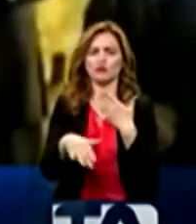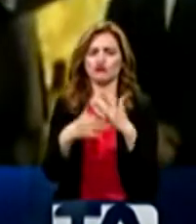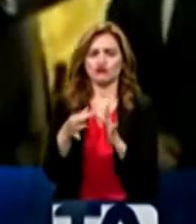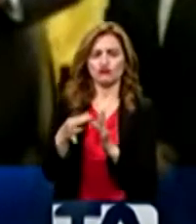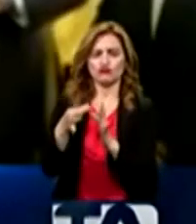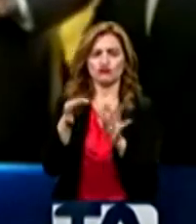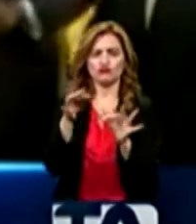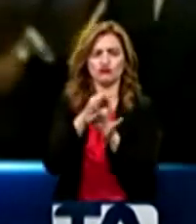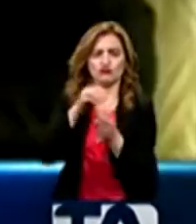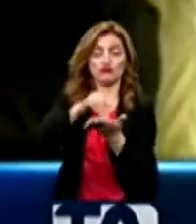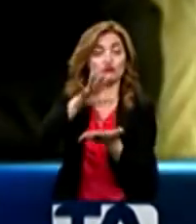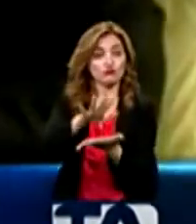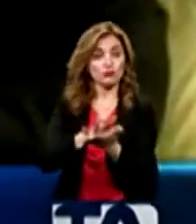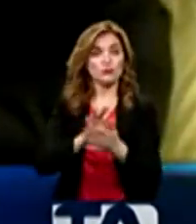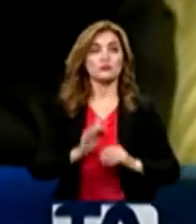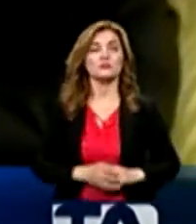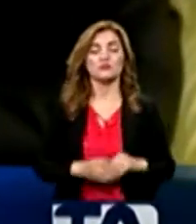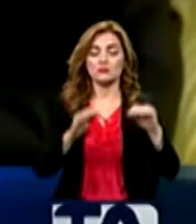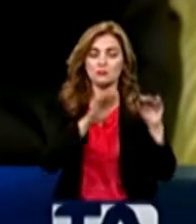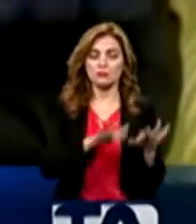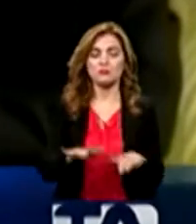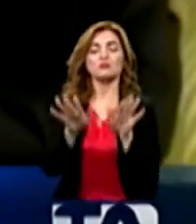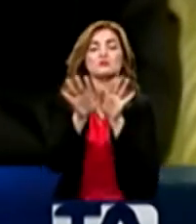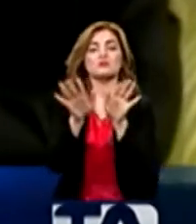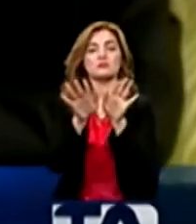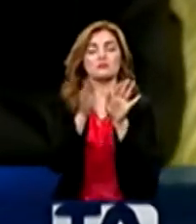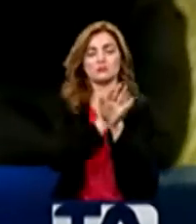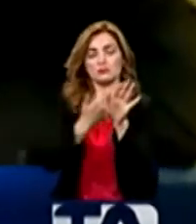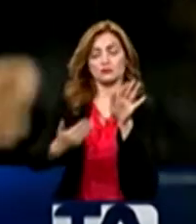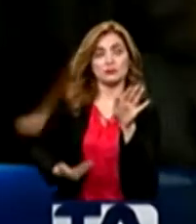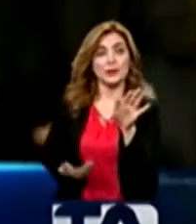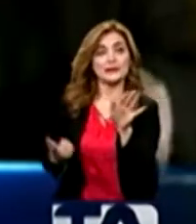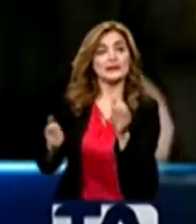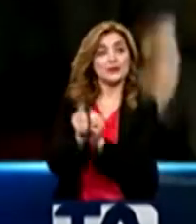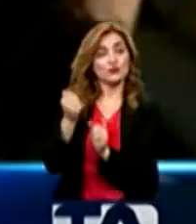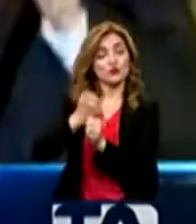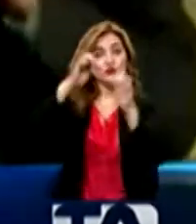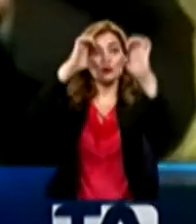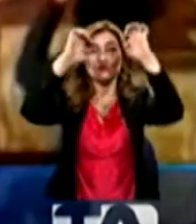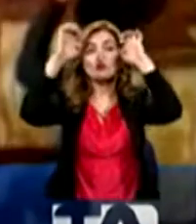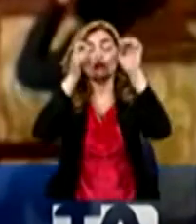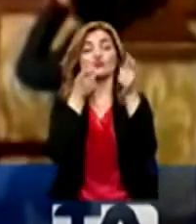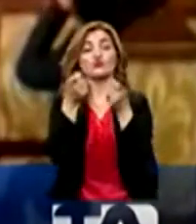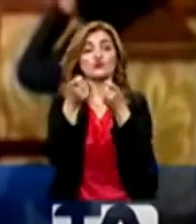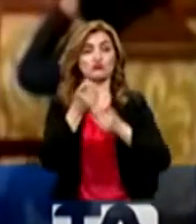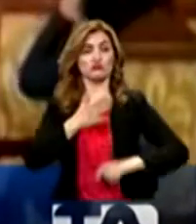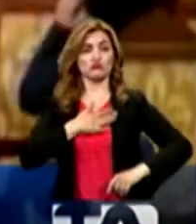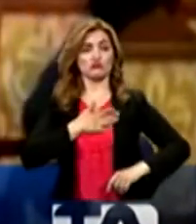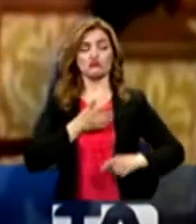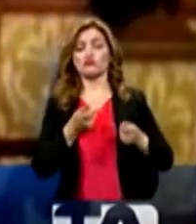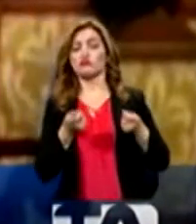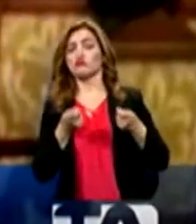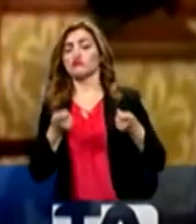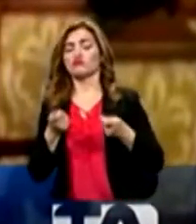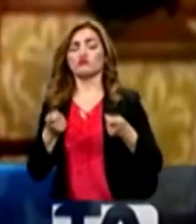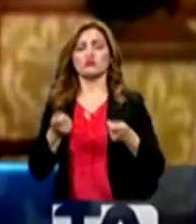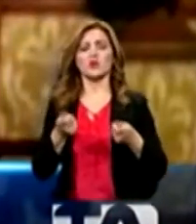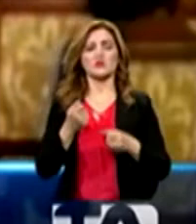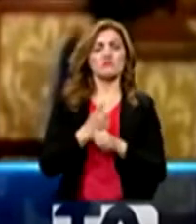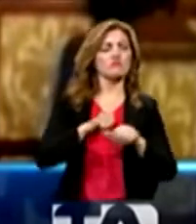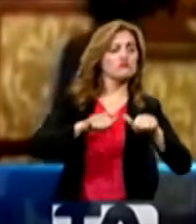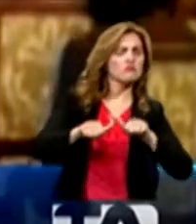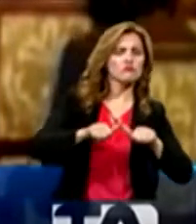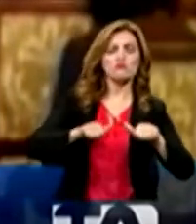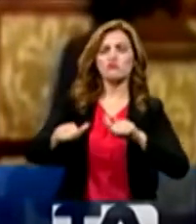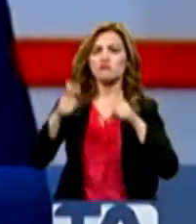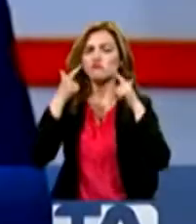su funcionamiento. Según el secretario general de la presidencia, el gabinete estratégico, presidido por él, dará mayor dinámica a la gestión de la